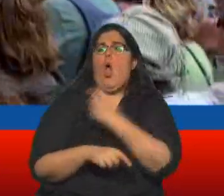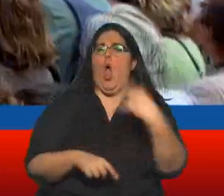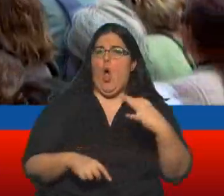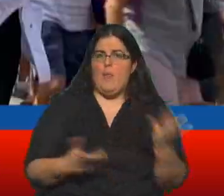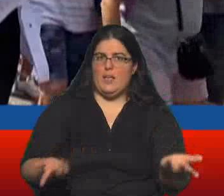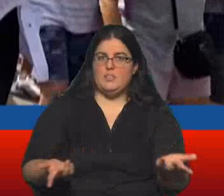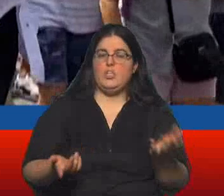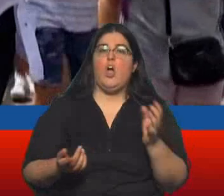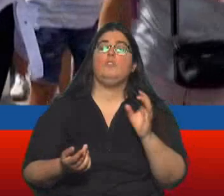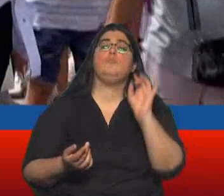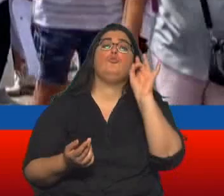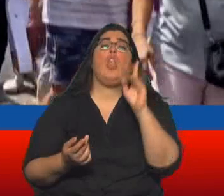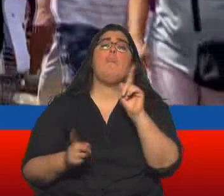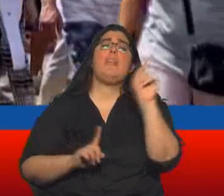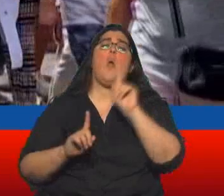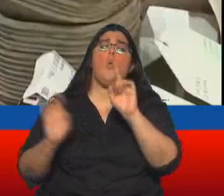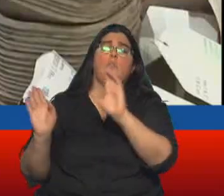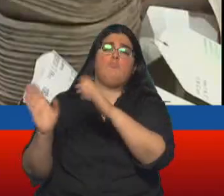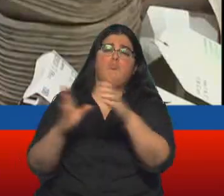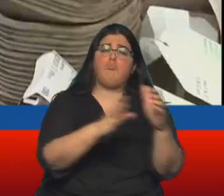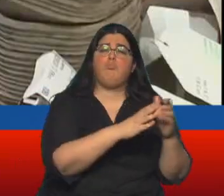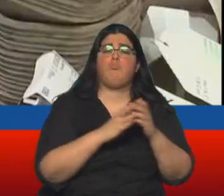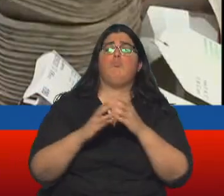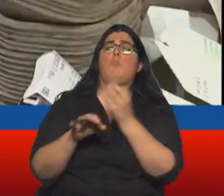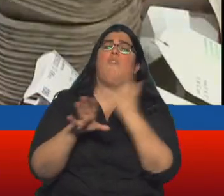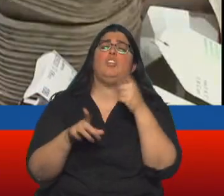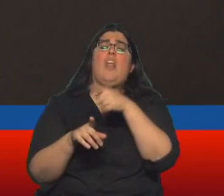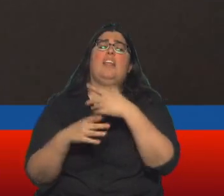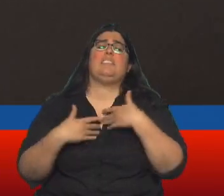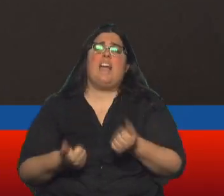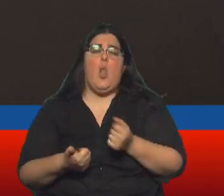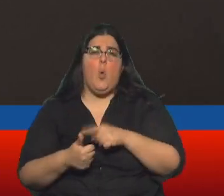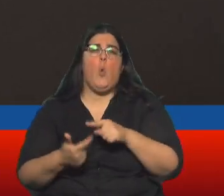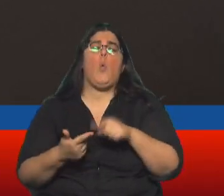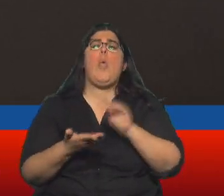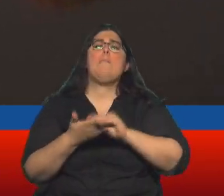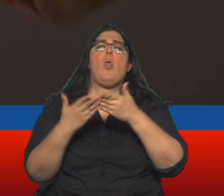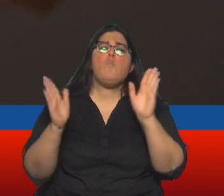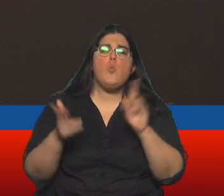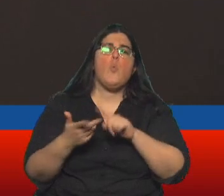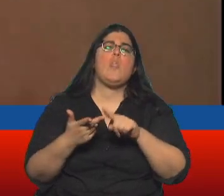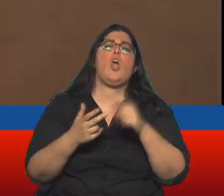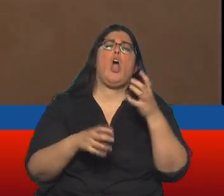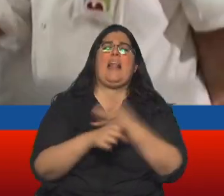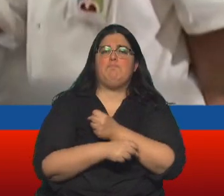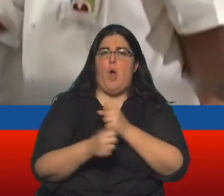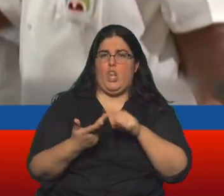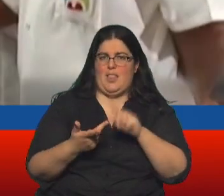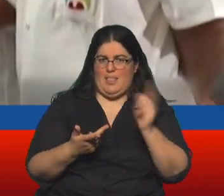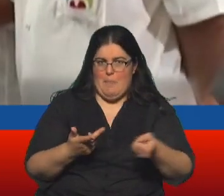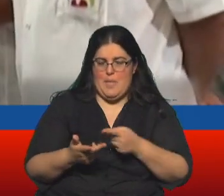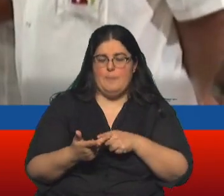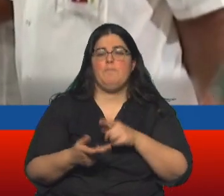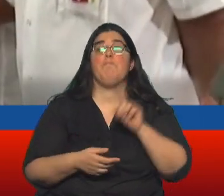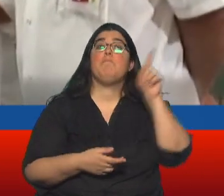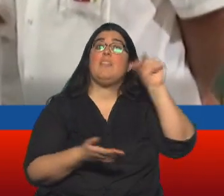principio, solo para ciertos sectores esenciales, como trabajadores sanitarios, empleados públicos y del transporte. En